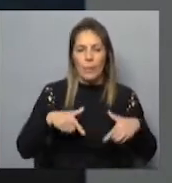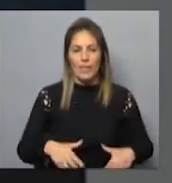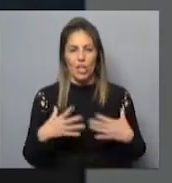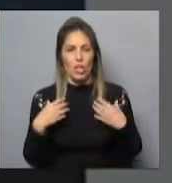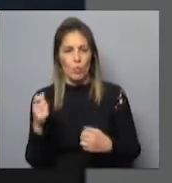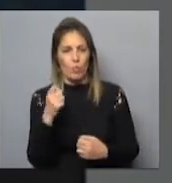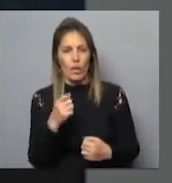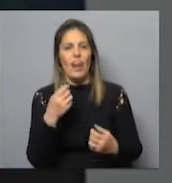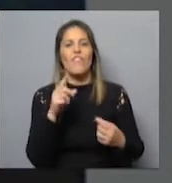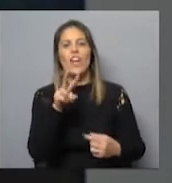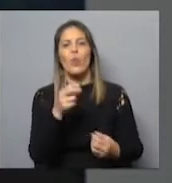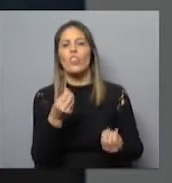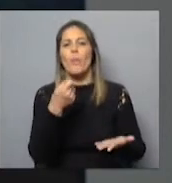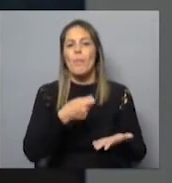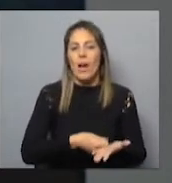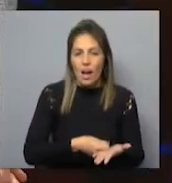paga este